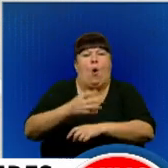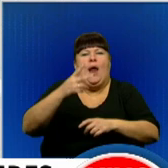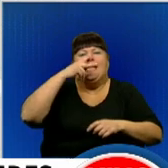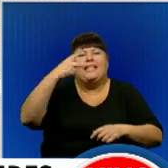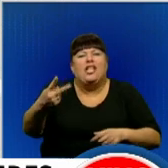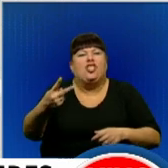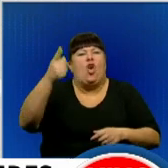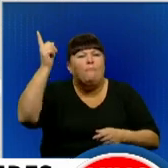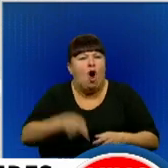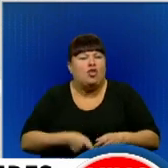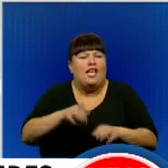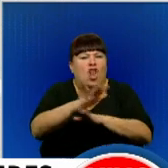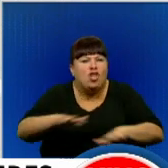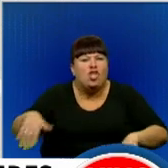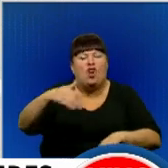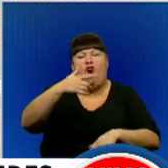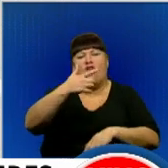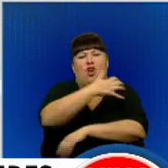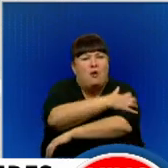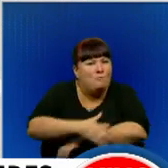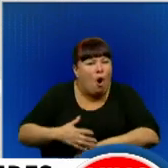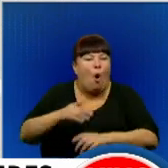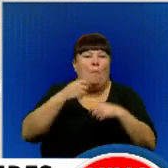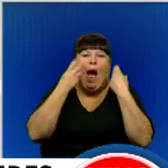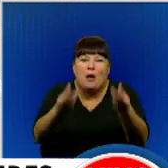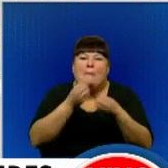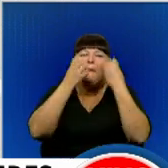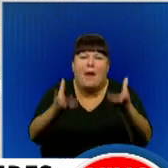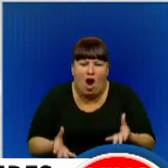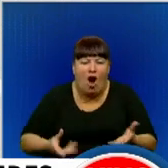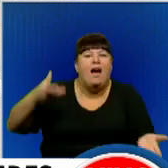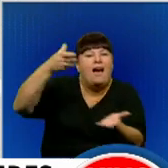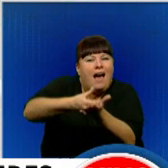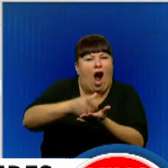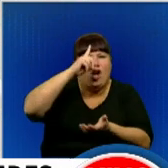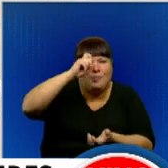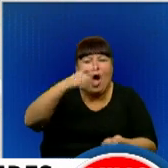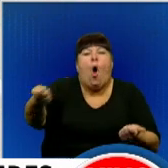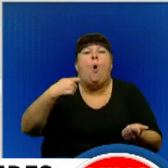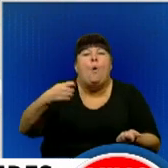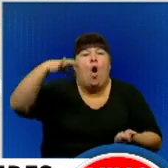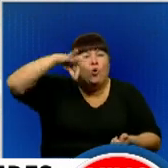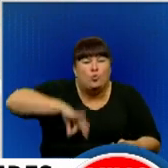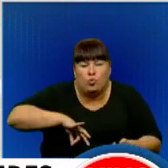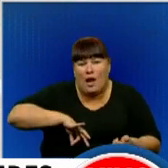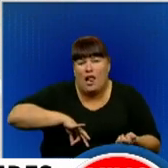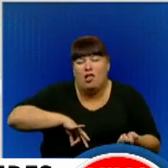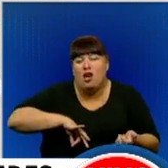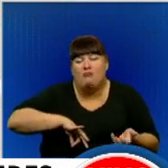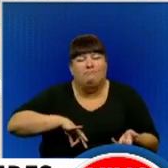72 por ciento de niñas y niños de la indigencia invertir en los hospitales los jubilados que ganan